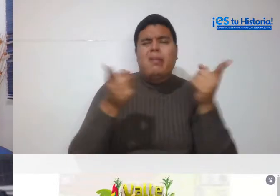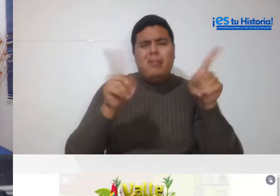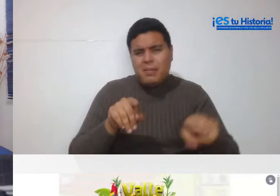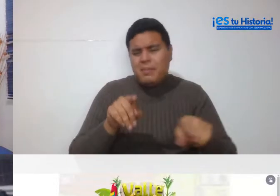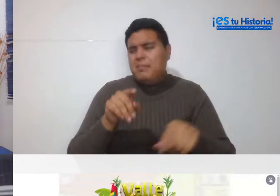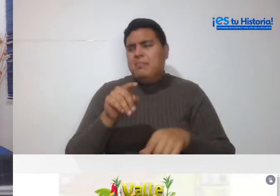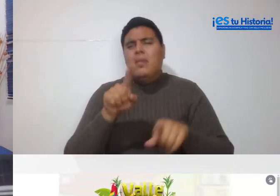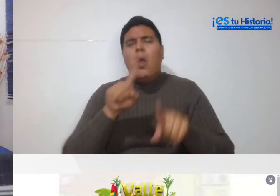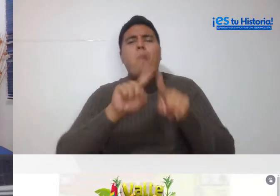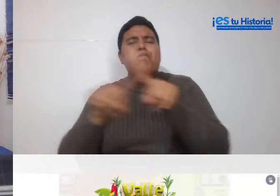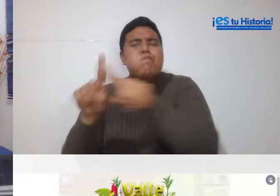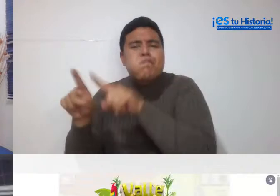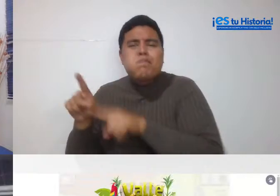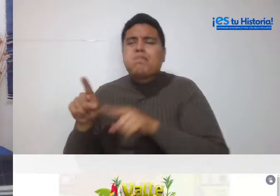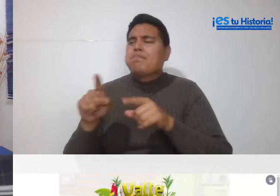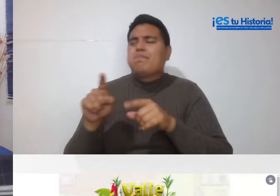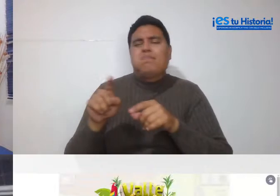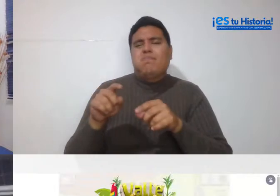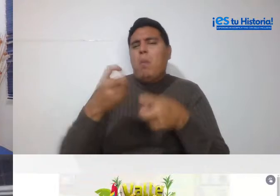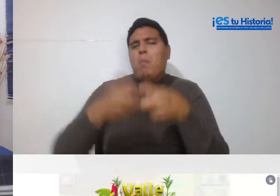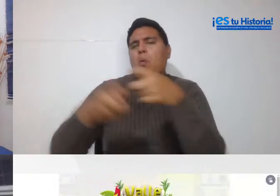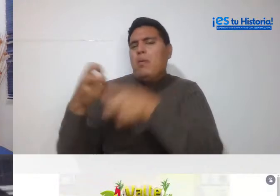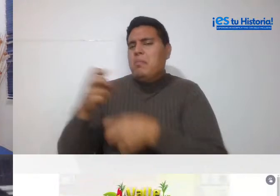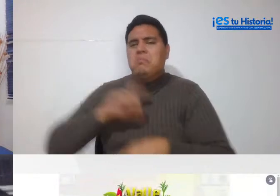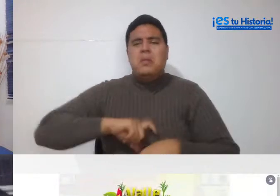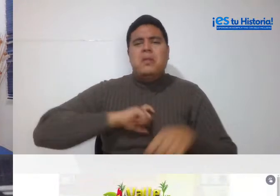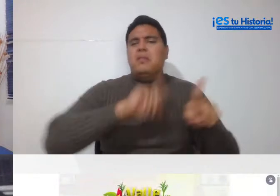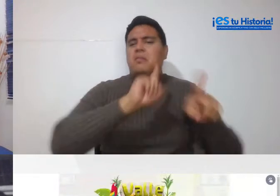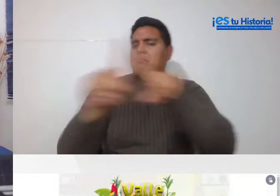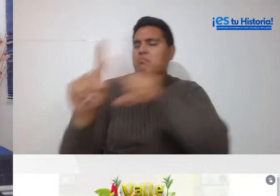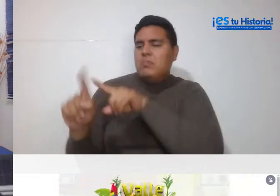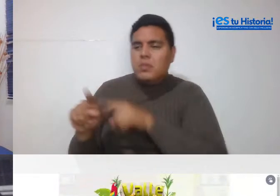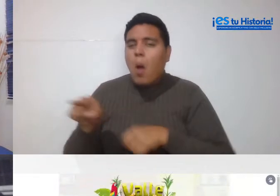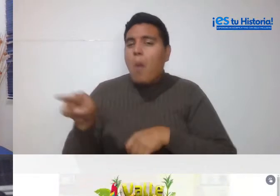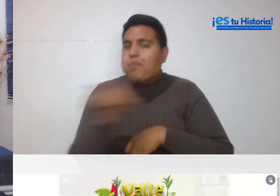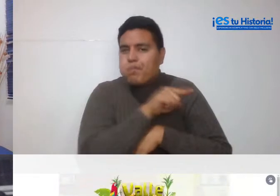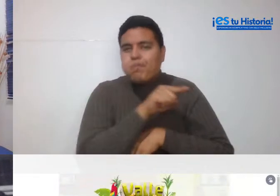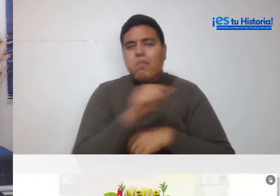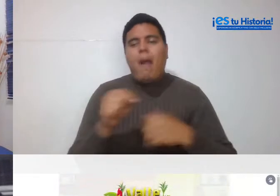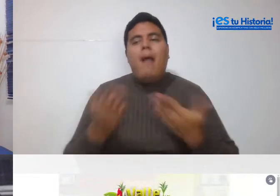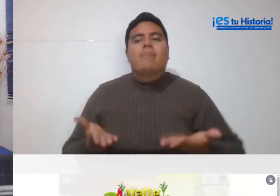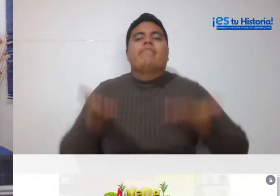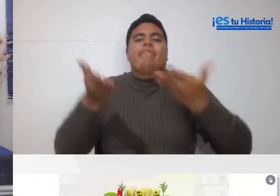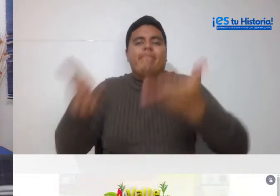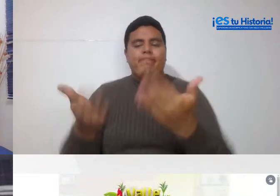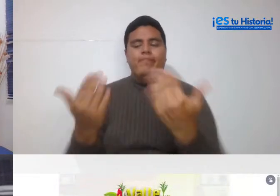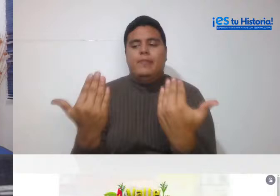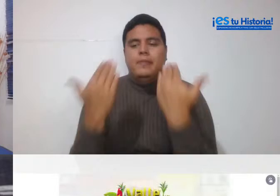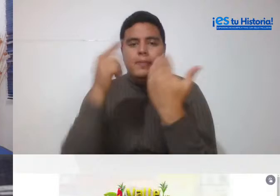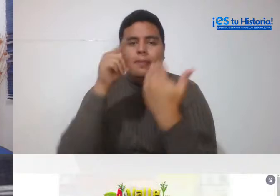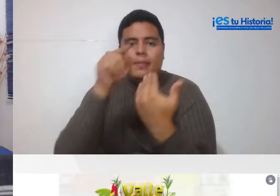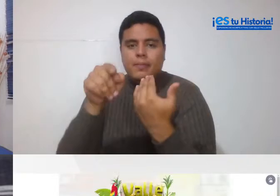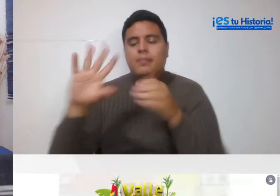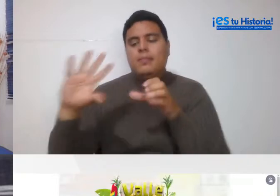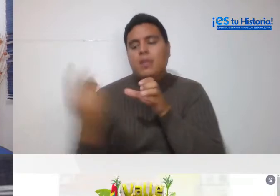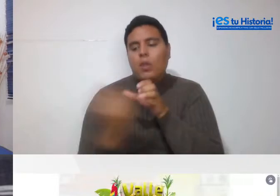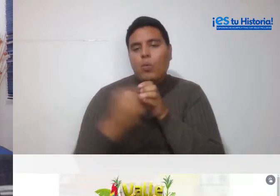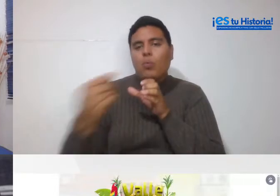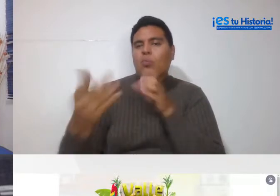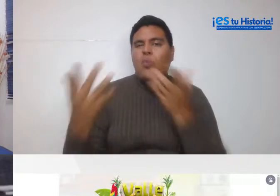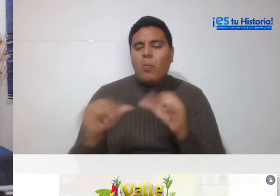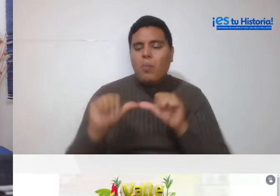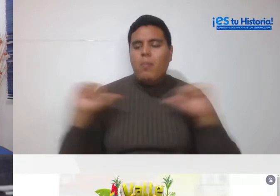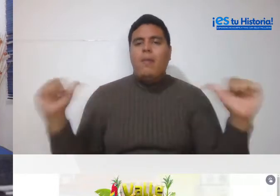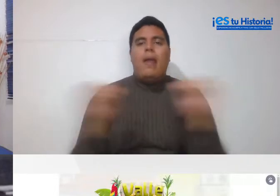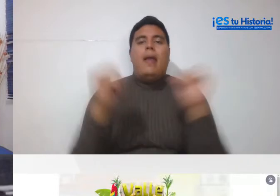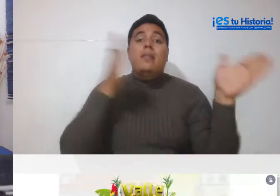otra clase de problemas diferentes, que a la hora, de la verdad, los incluye en los planes de aula del mismo maestro. Así ellos no se van